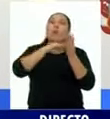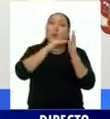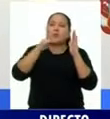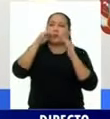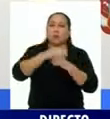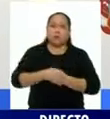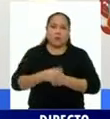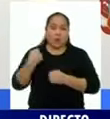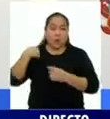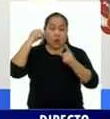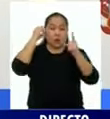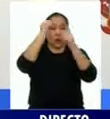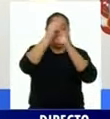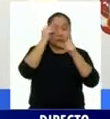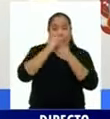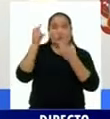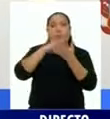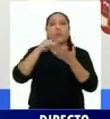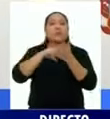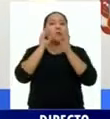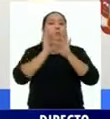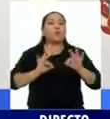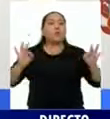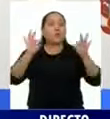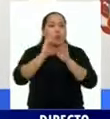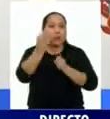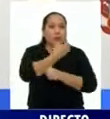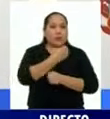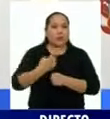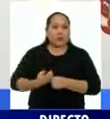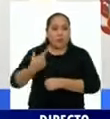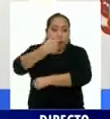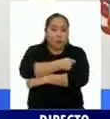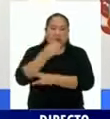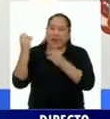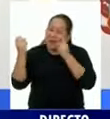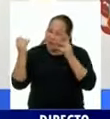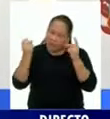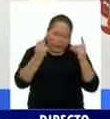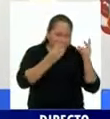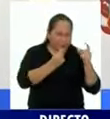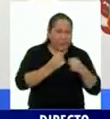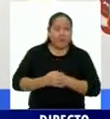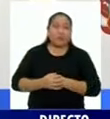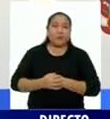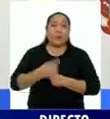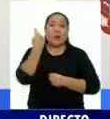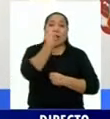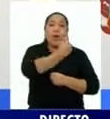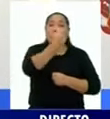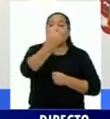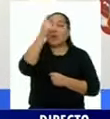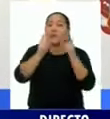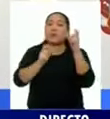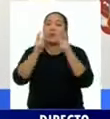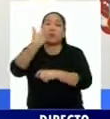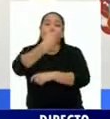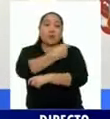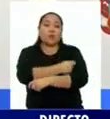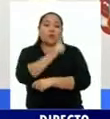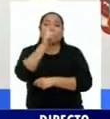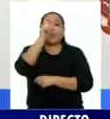el objetivo primordial del gobierno es vacunar rápido. Cada persona vacunada